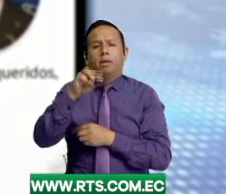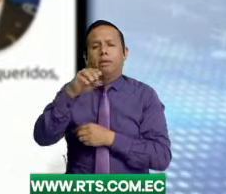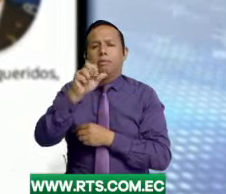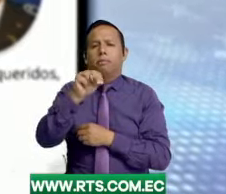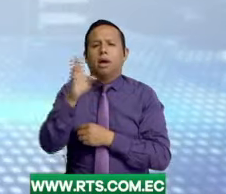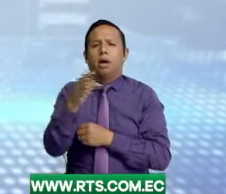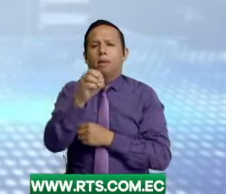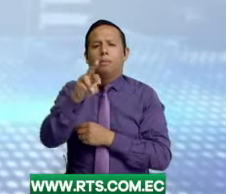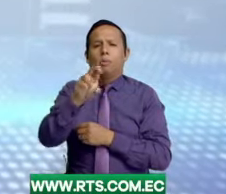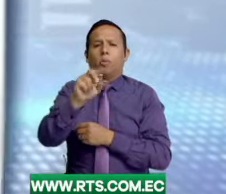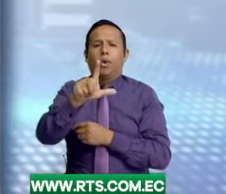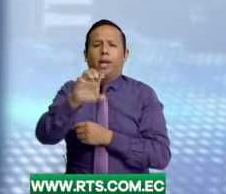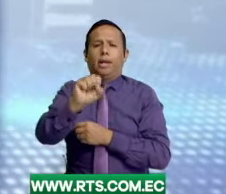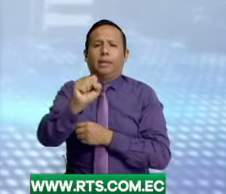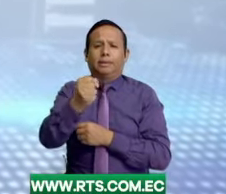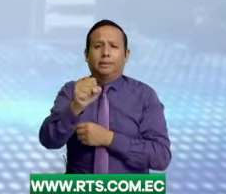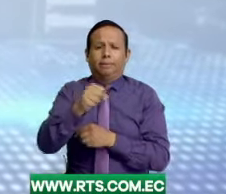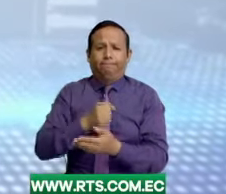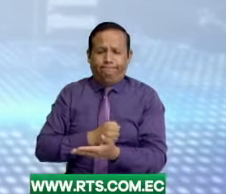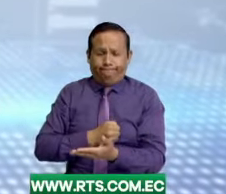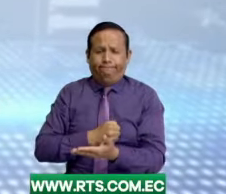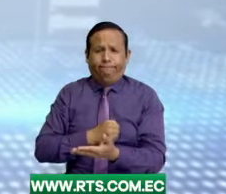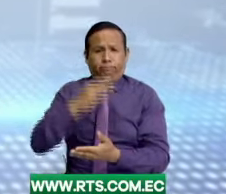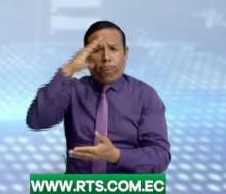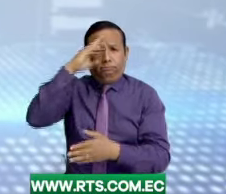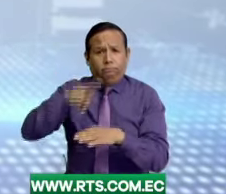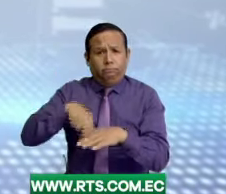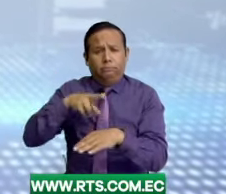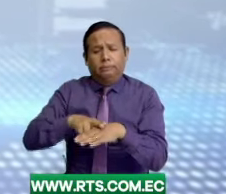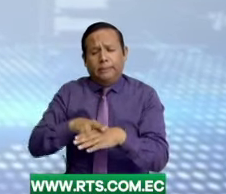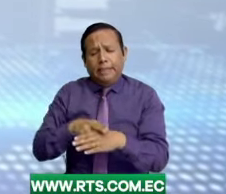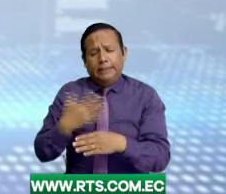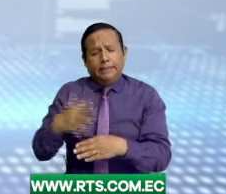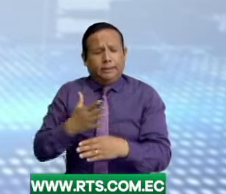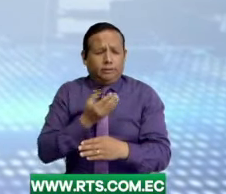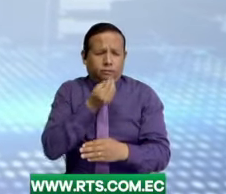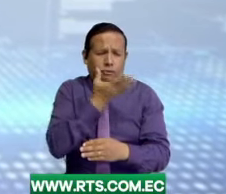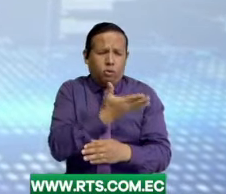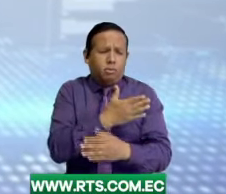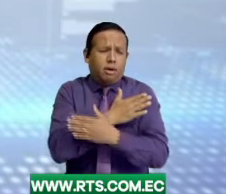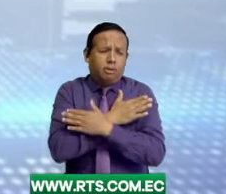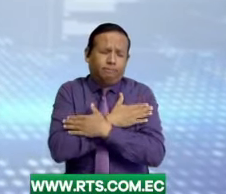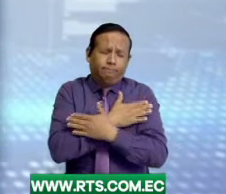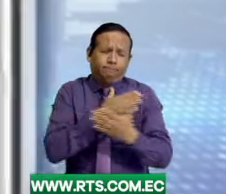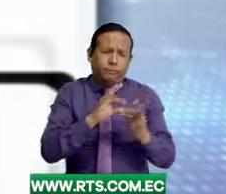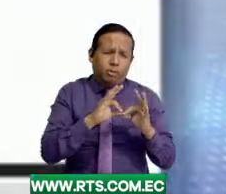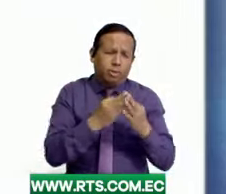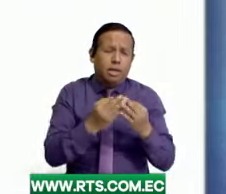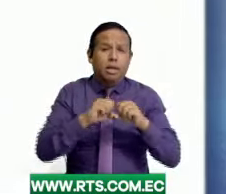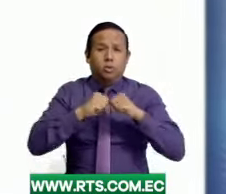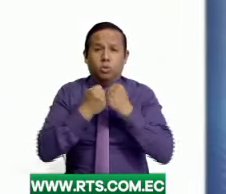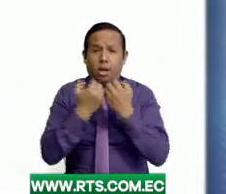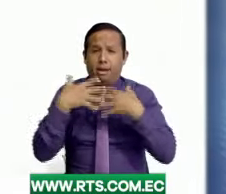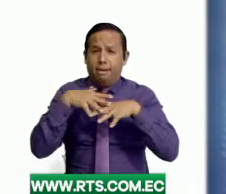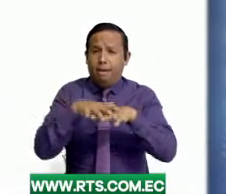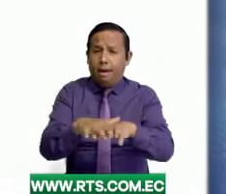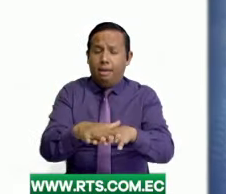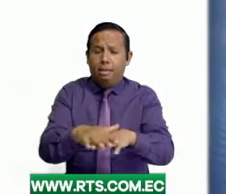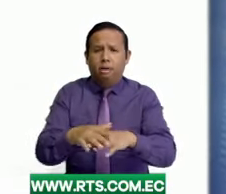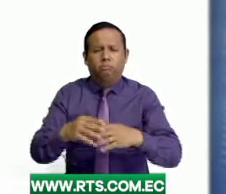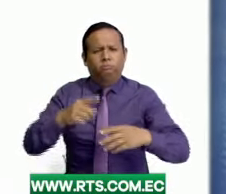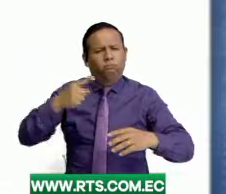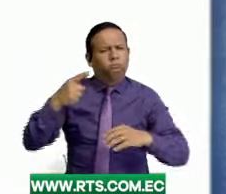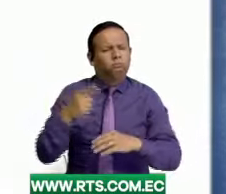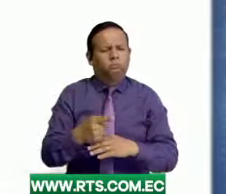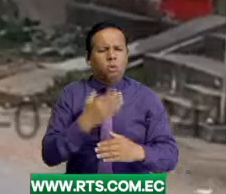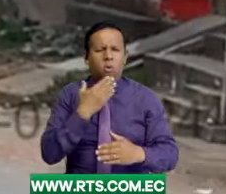Altos. La Policía Nacional expresó sus condolencias a la familia a través de las redes sociales, donde condenó el ataque